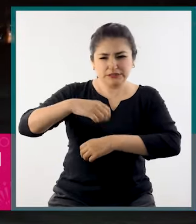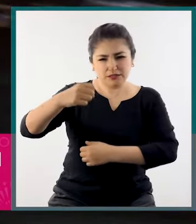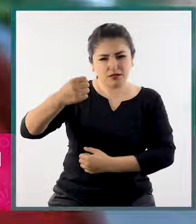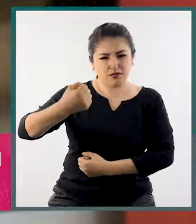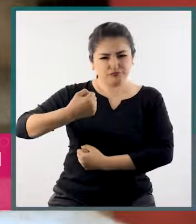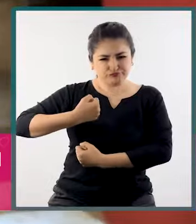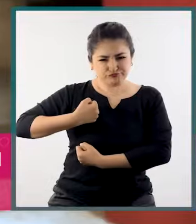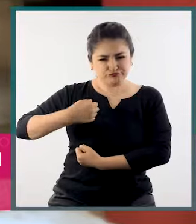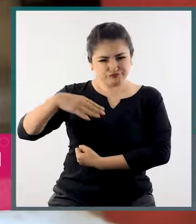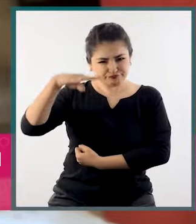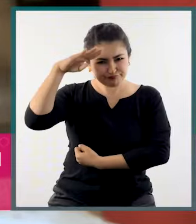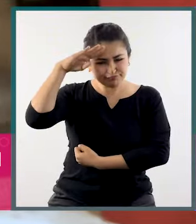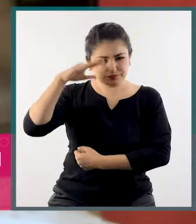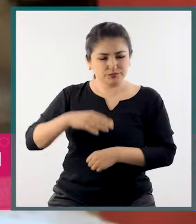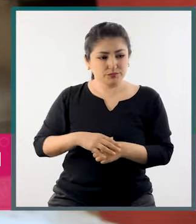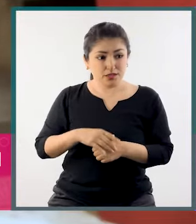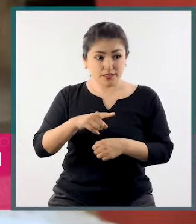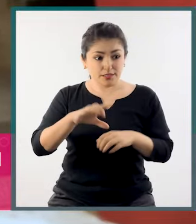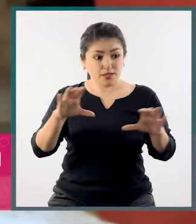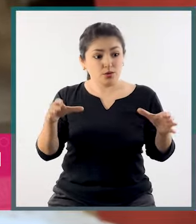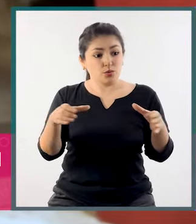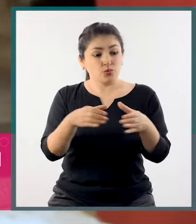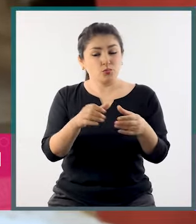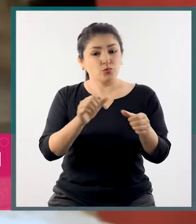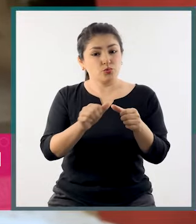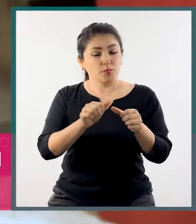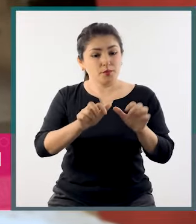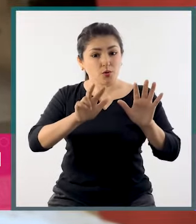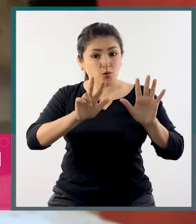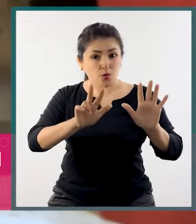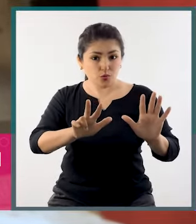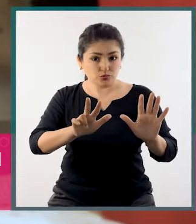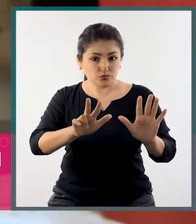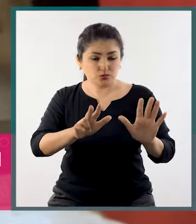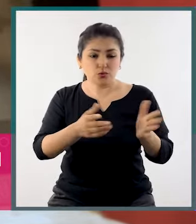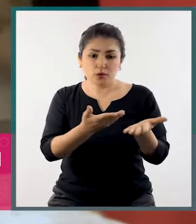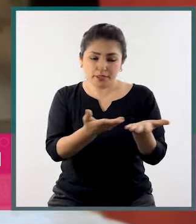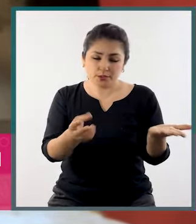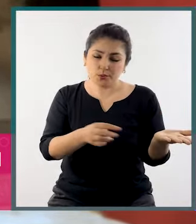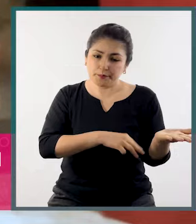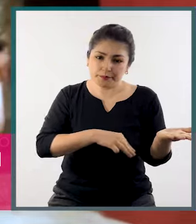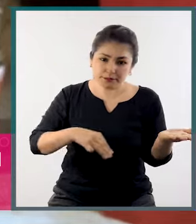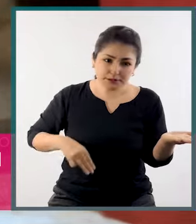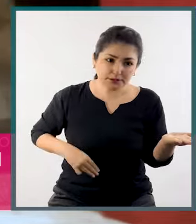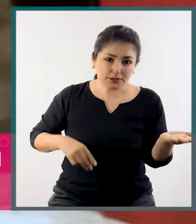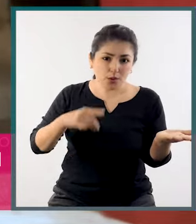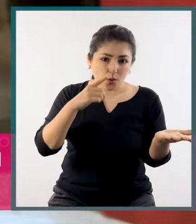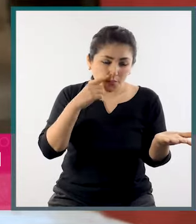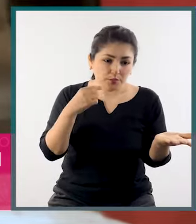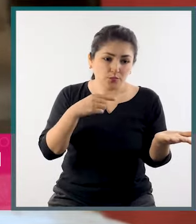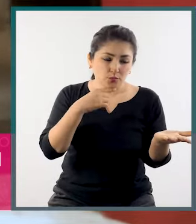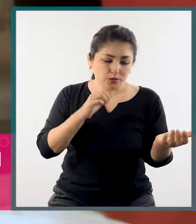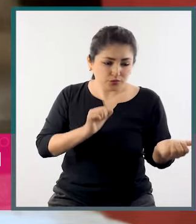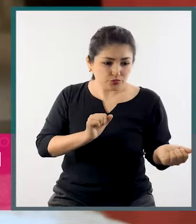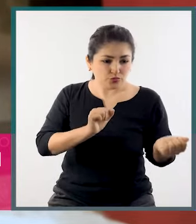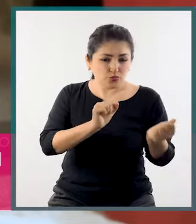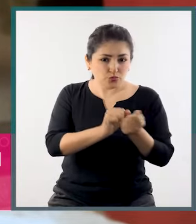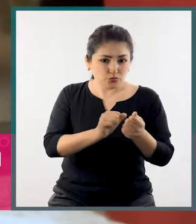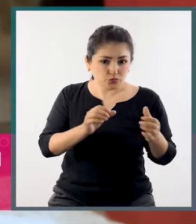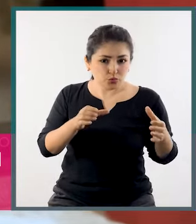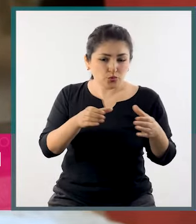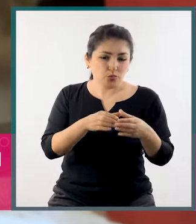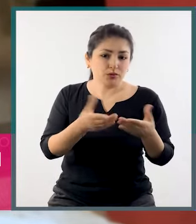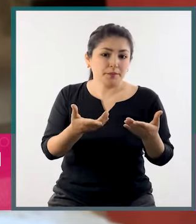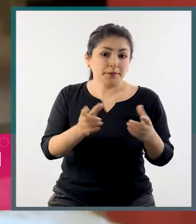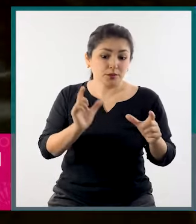Perú. Estamos aquí en el Grupo 8 con las ministras y ministros que nos van a acompañar, también con el